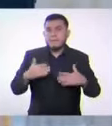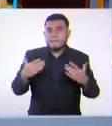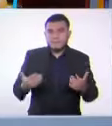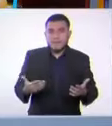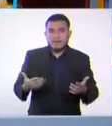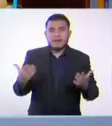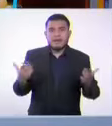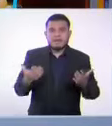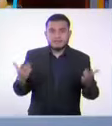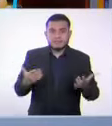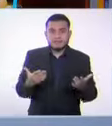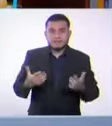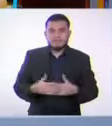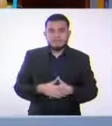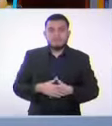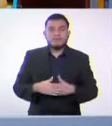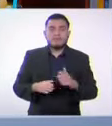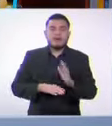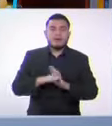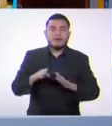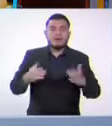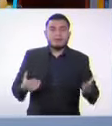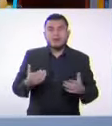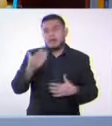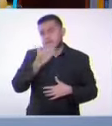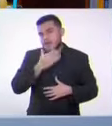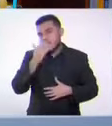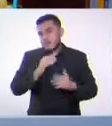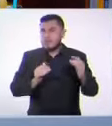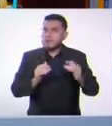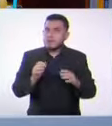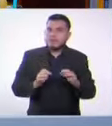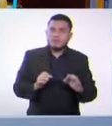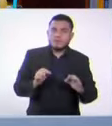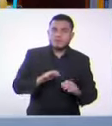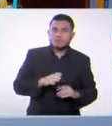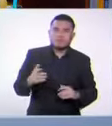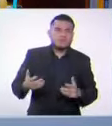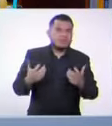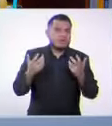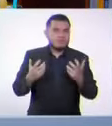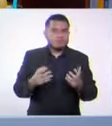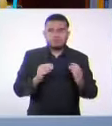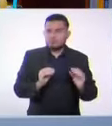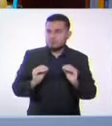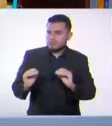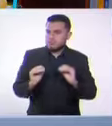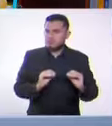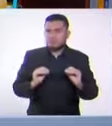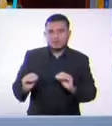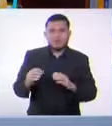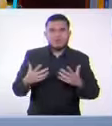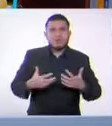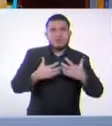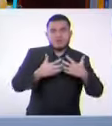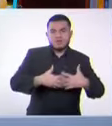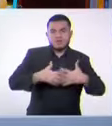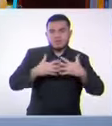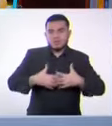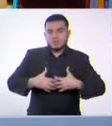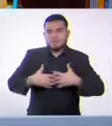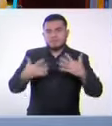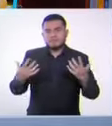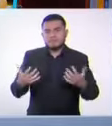realizarlos. Además, el agua también se utiliza en muchas aplicaciones industriales